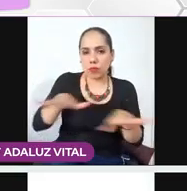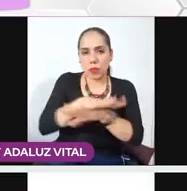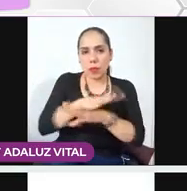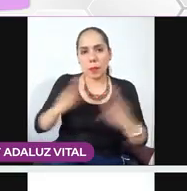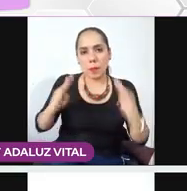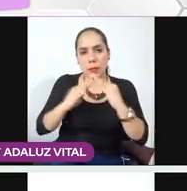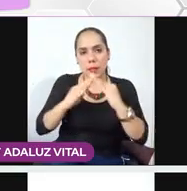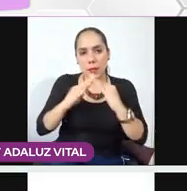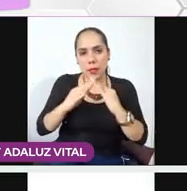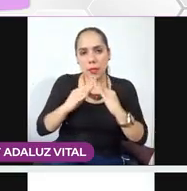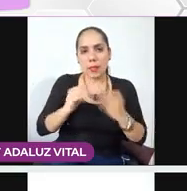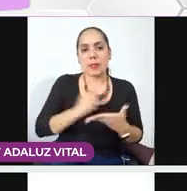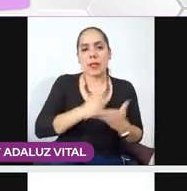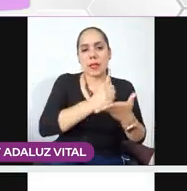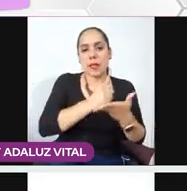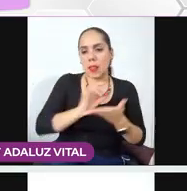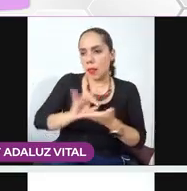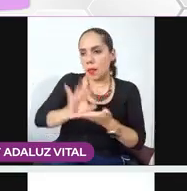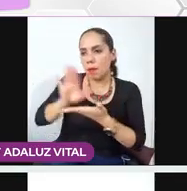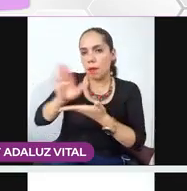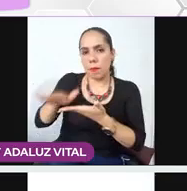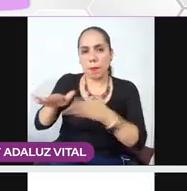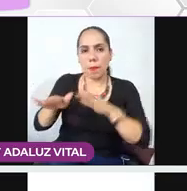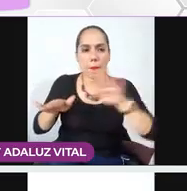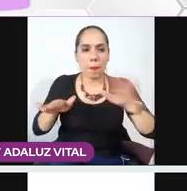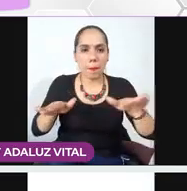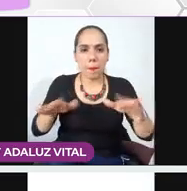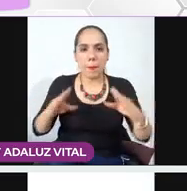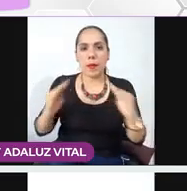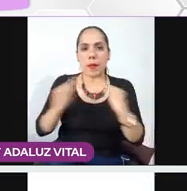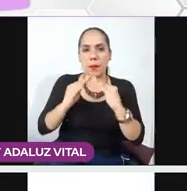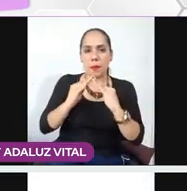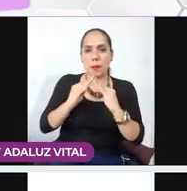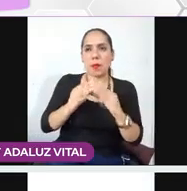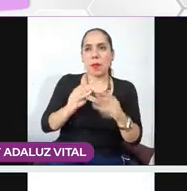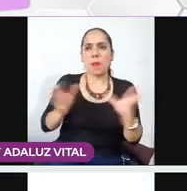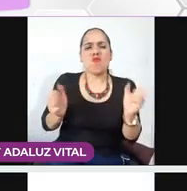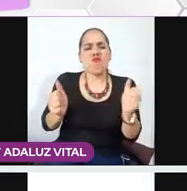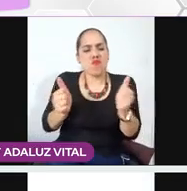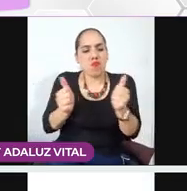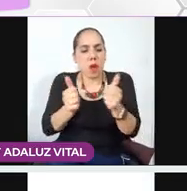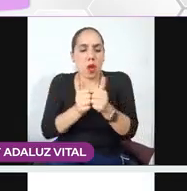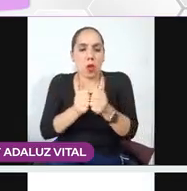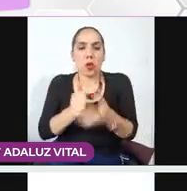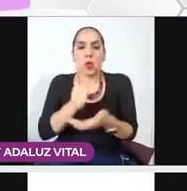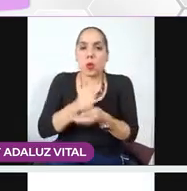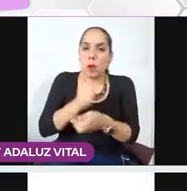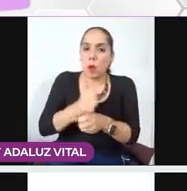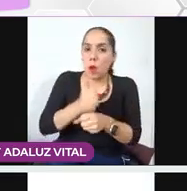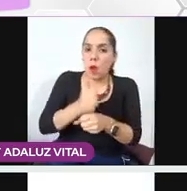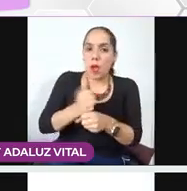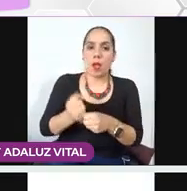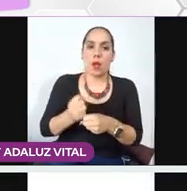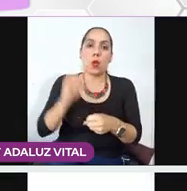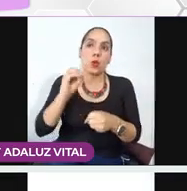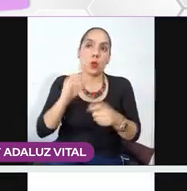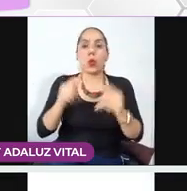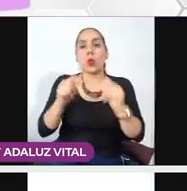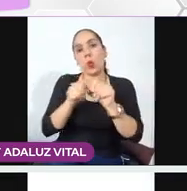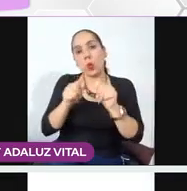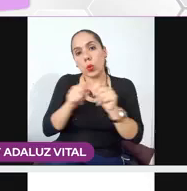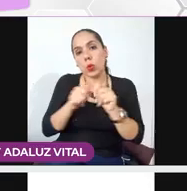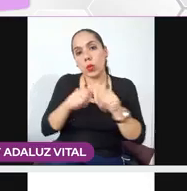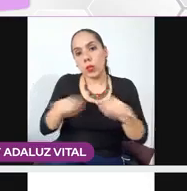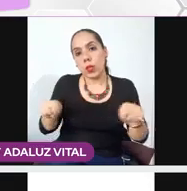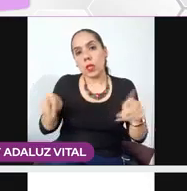poder ayudar a darnos estas herramientas que a lo mejor papá no pudo dar porque está ausente, porque lo que sea, ¿no?